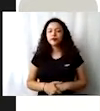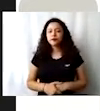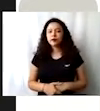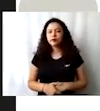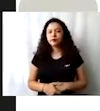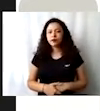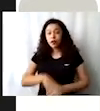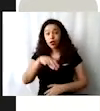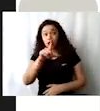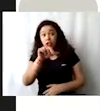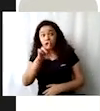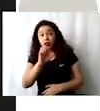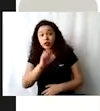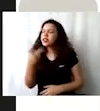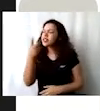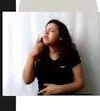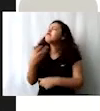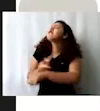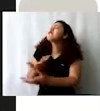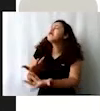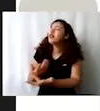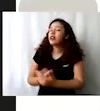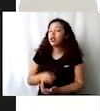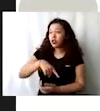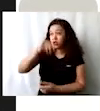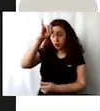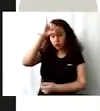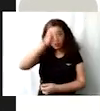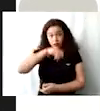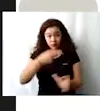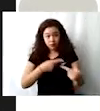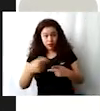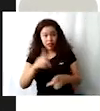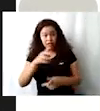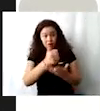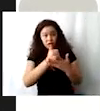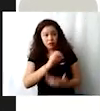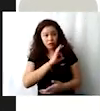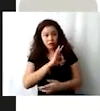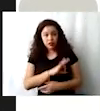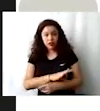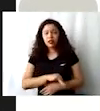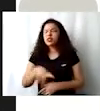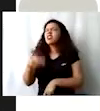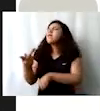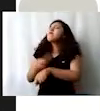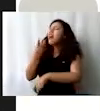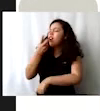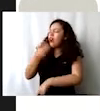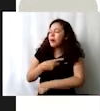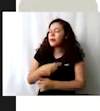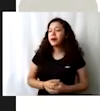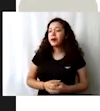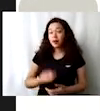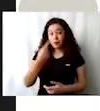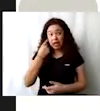No, oye, Luis. Dime, ¿qué pasa? Tú eres jefe de planificación, tal vez puedas ayudarme. Sí, claro. ¿De qué se trata? Verás, hay un